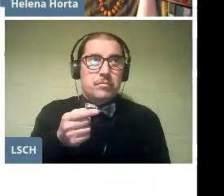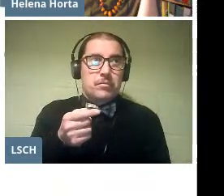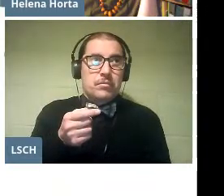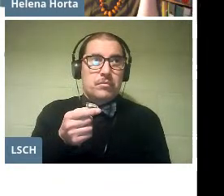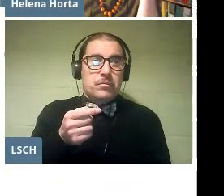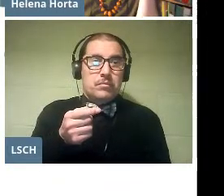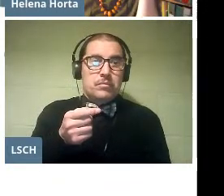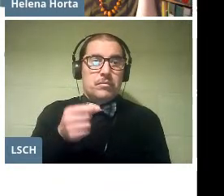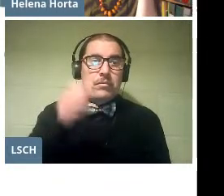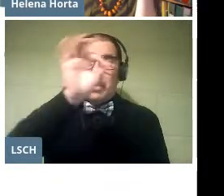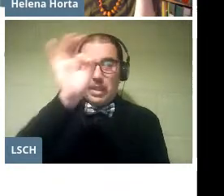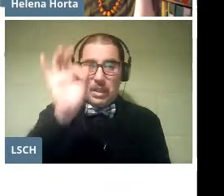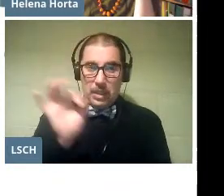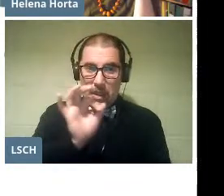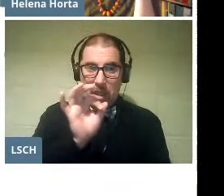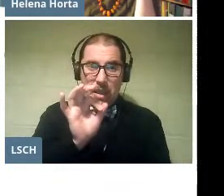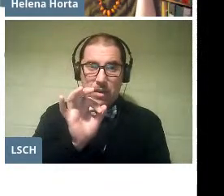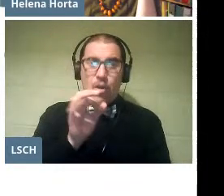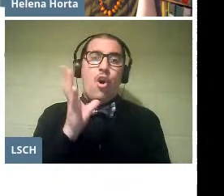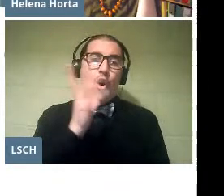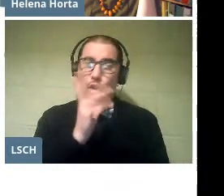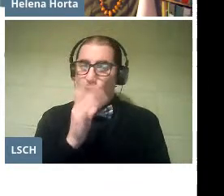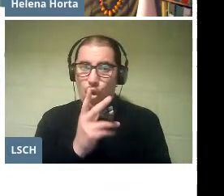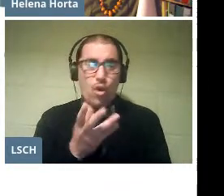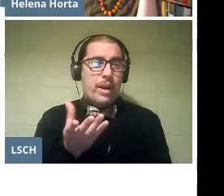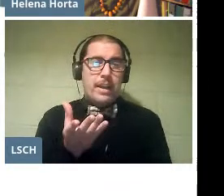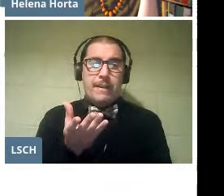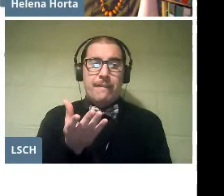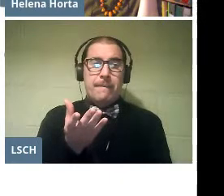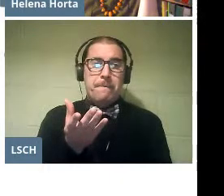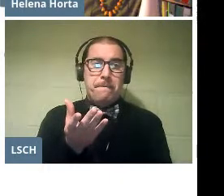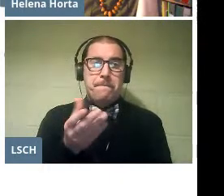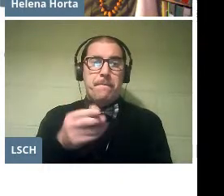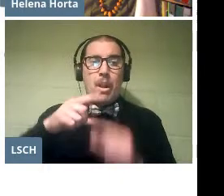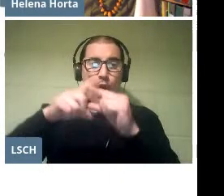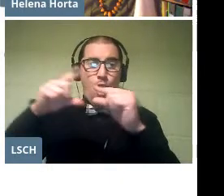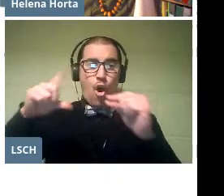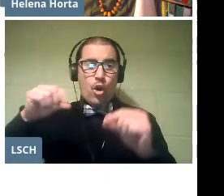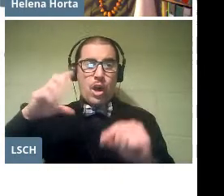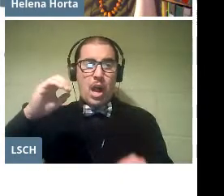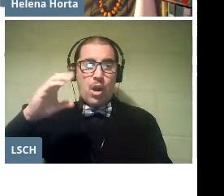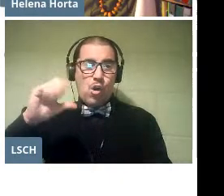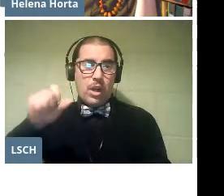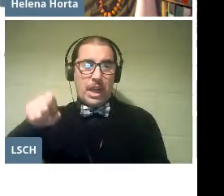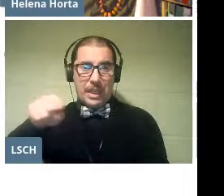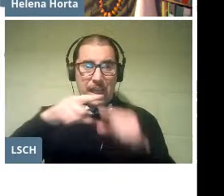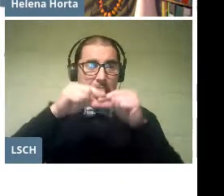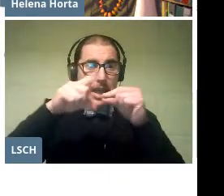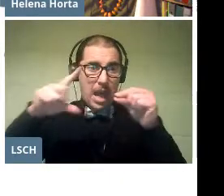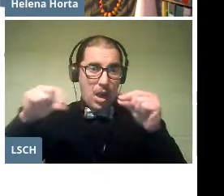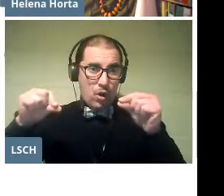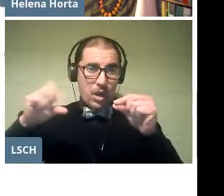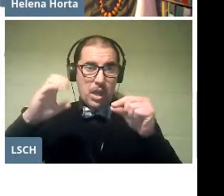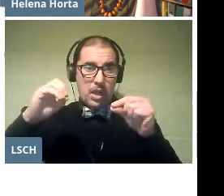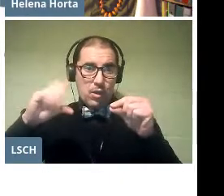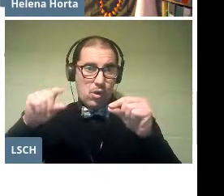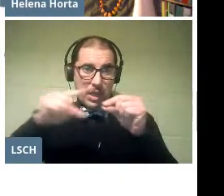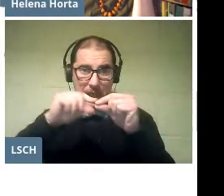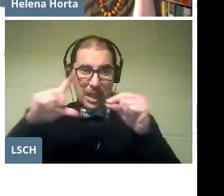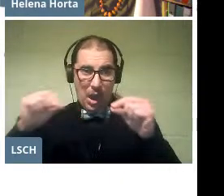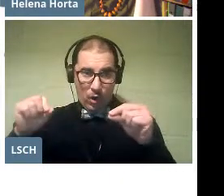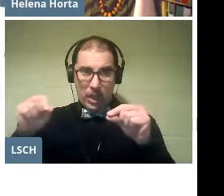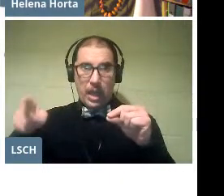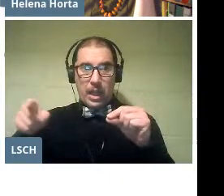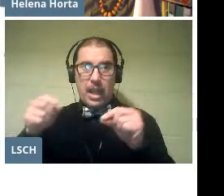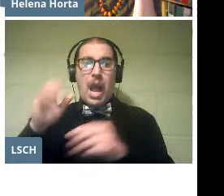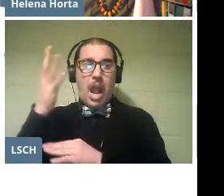de diseños, policromía, hojas de coca, es que la hoja de coca es la planta ritual, la